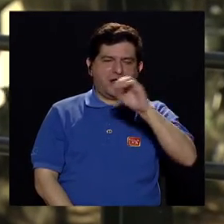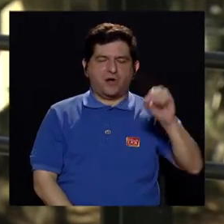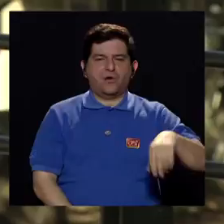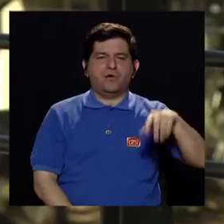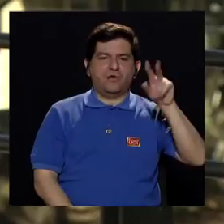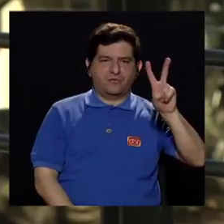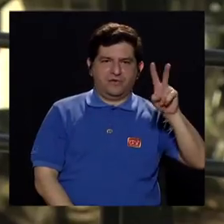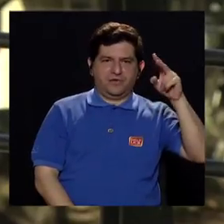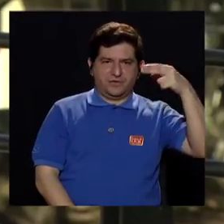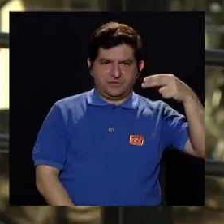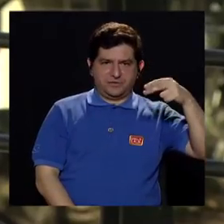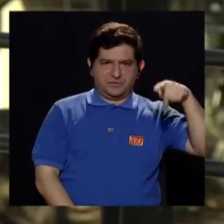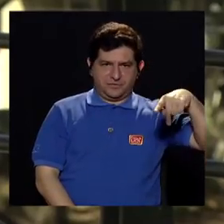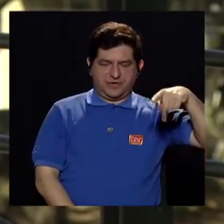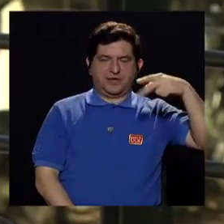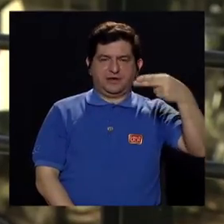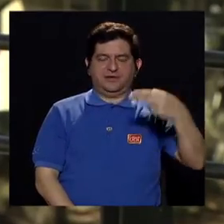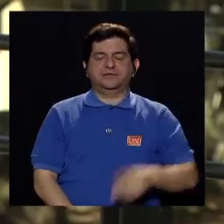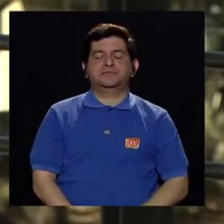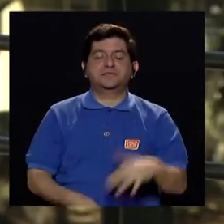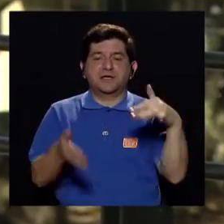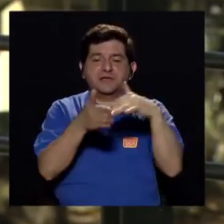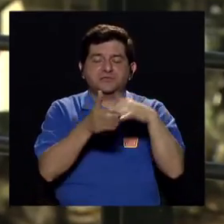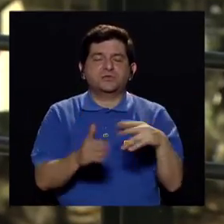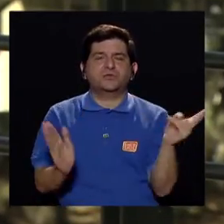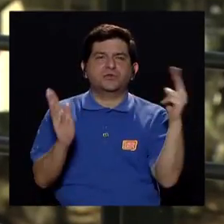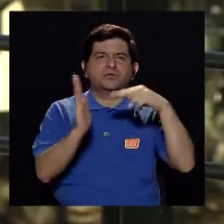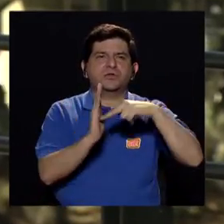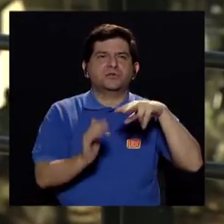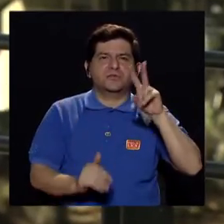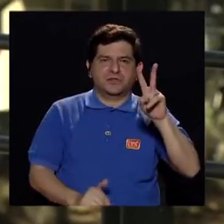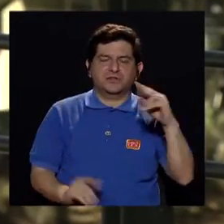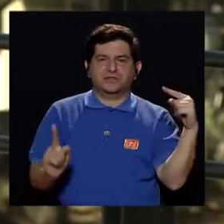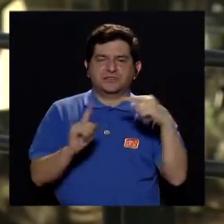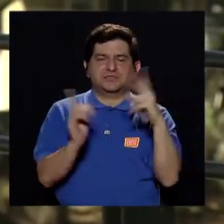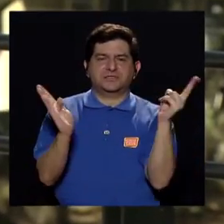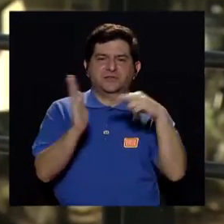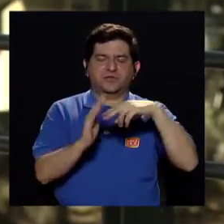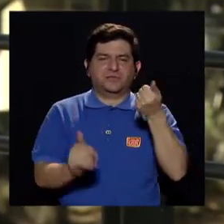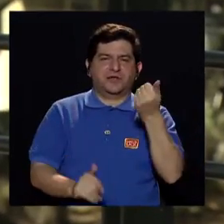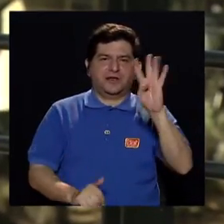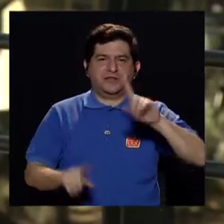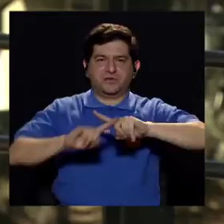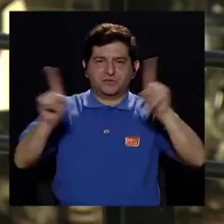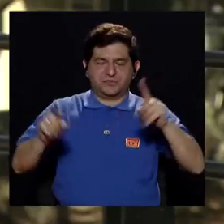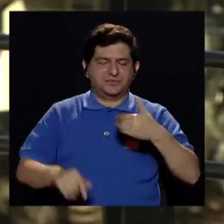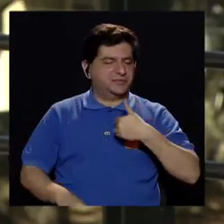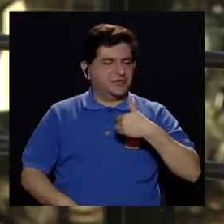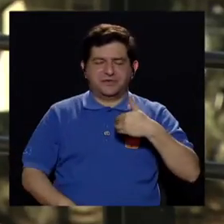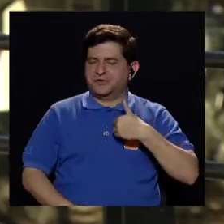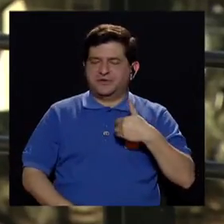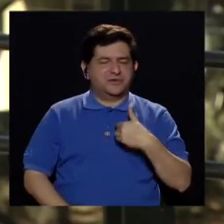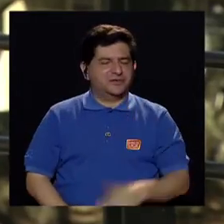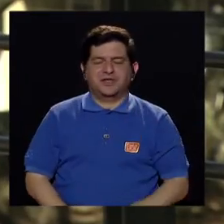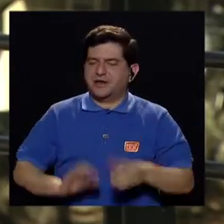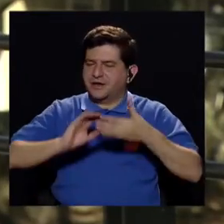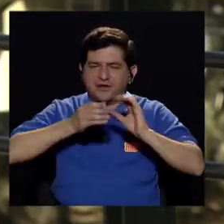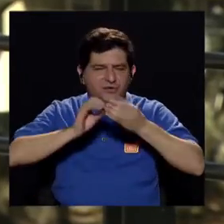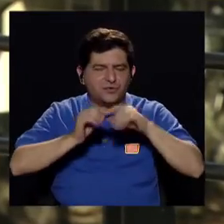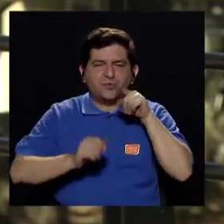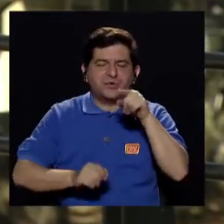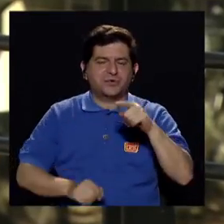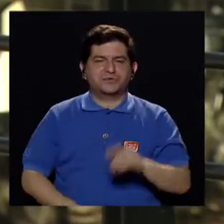que se dio fue de 2002 al 2014 de VIH-SIDA, pero no han sacado algún otro dato que, como para que te